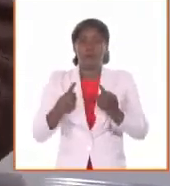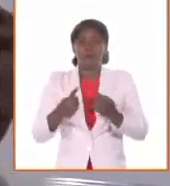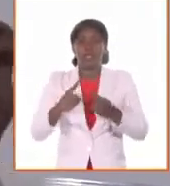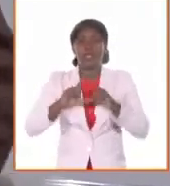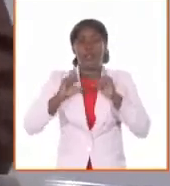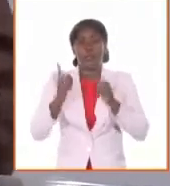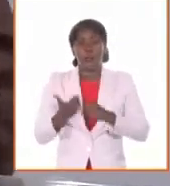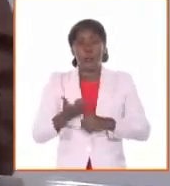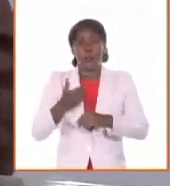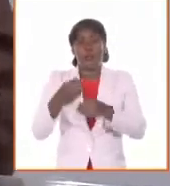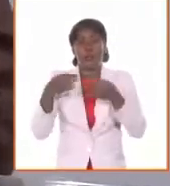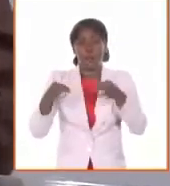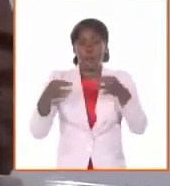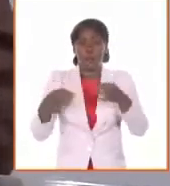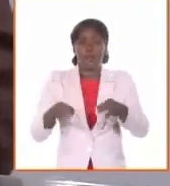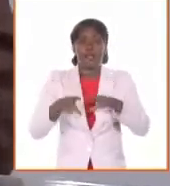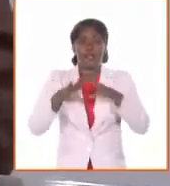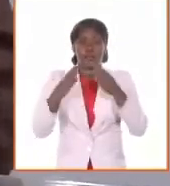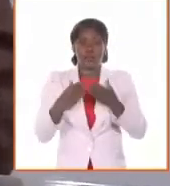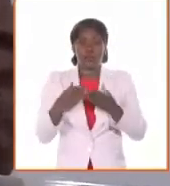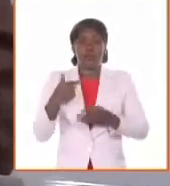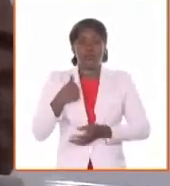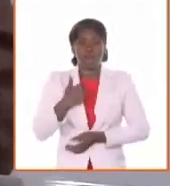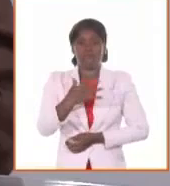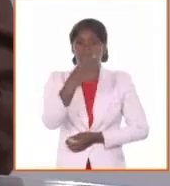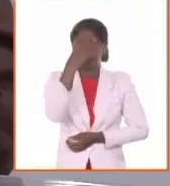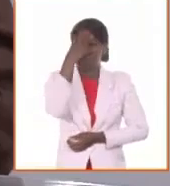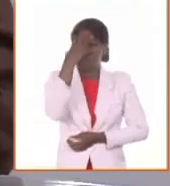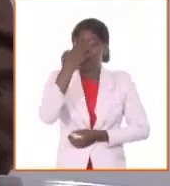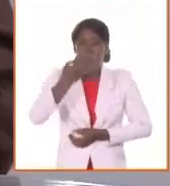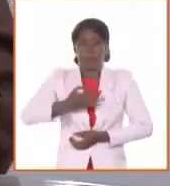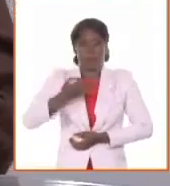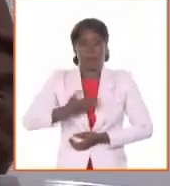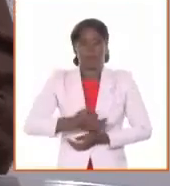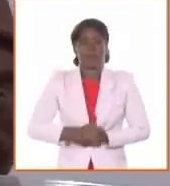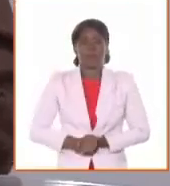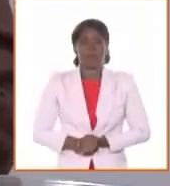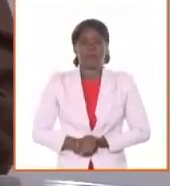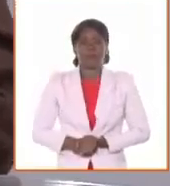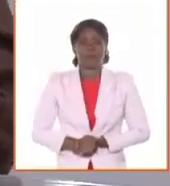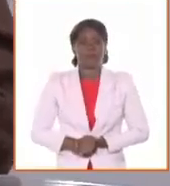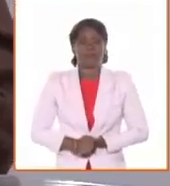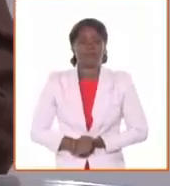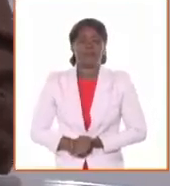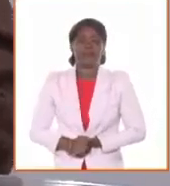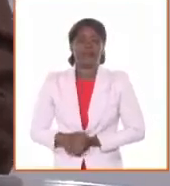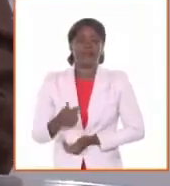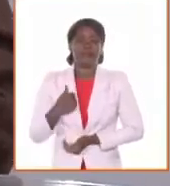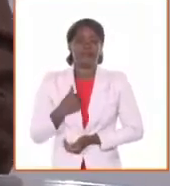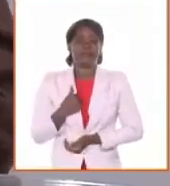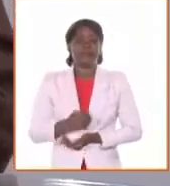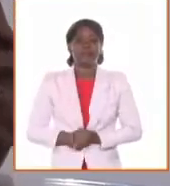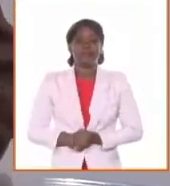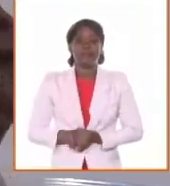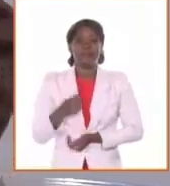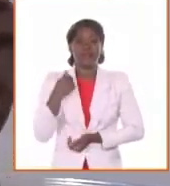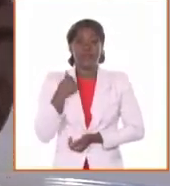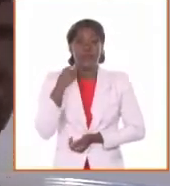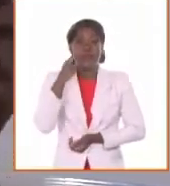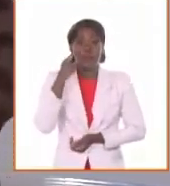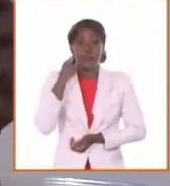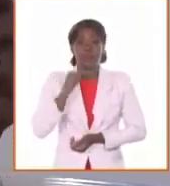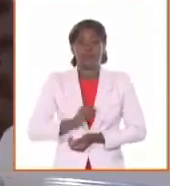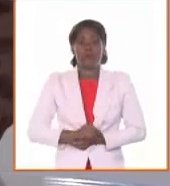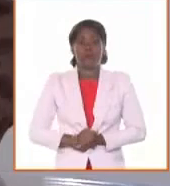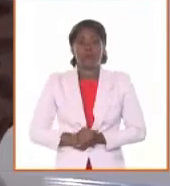yo tengo que decir también que estos comentarios cuando uno los lee